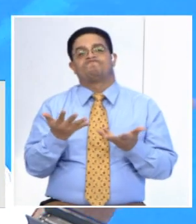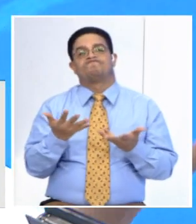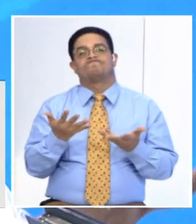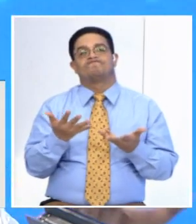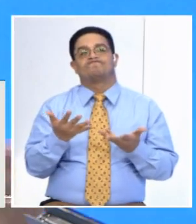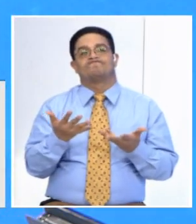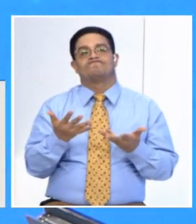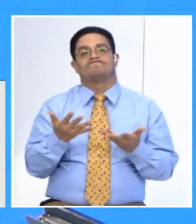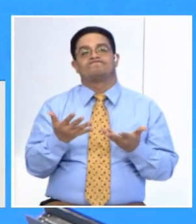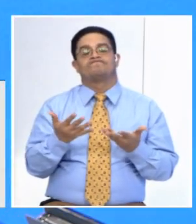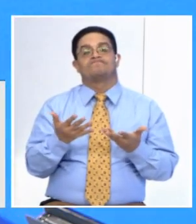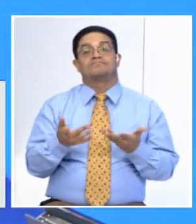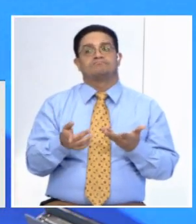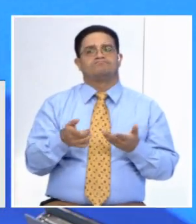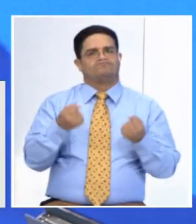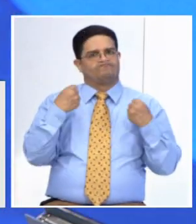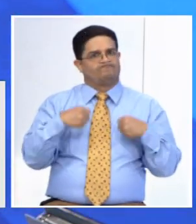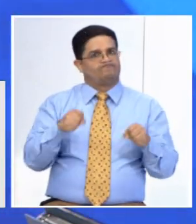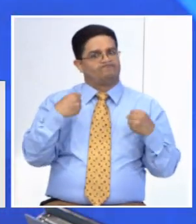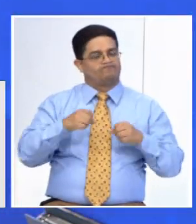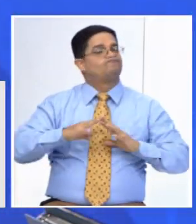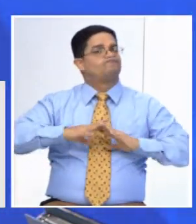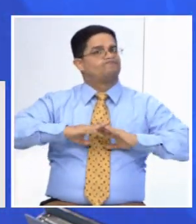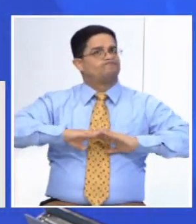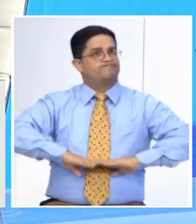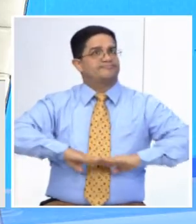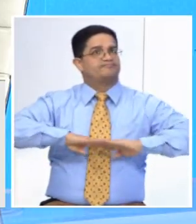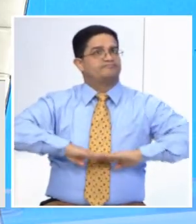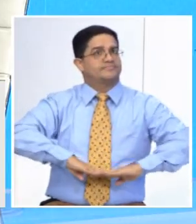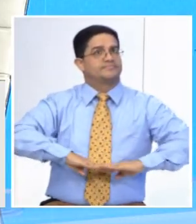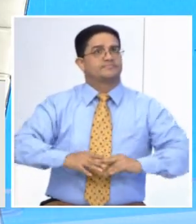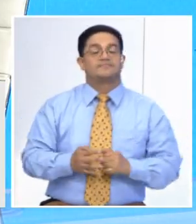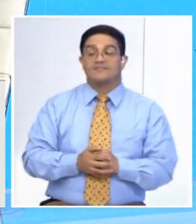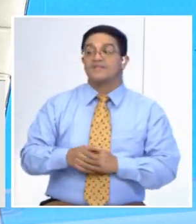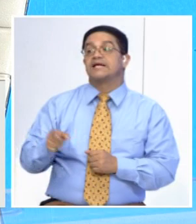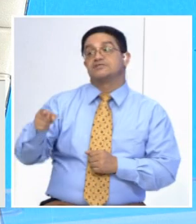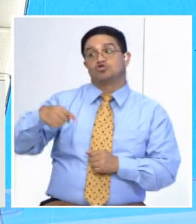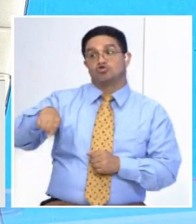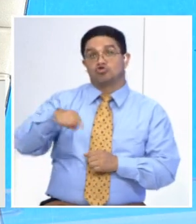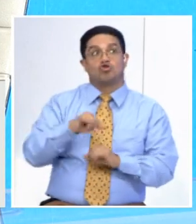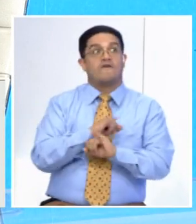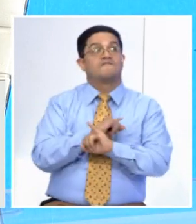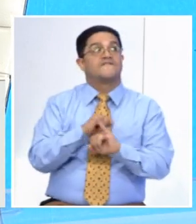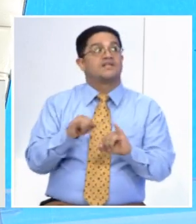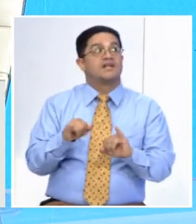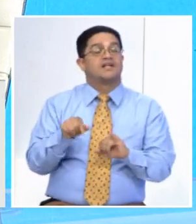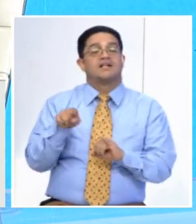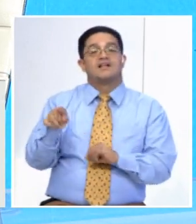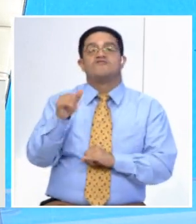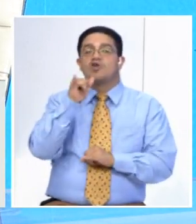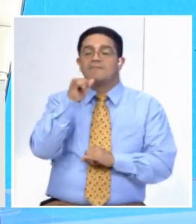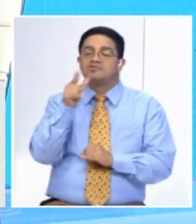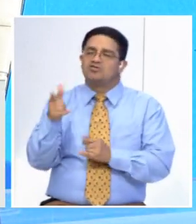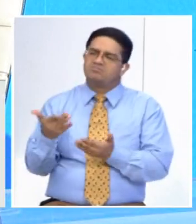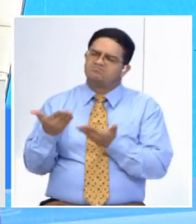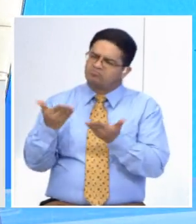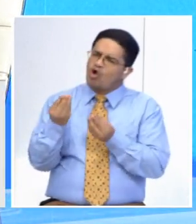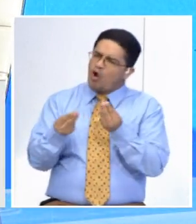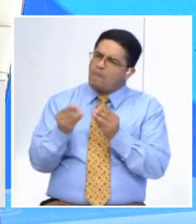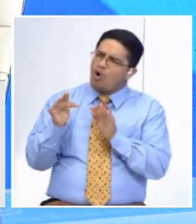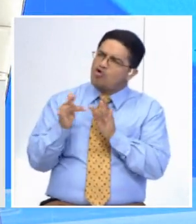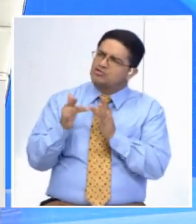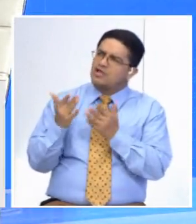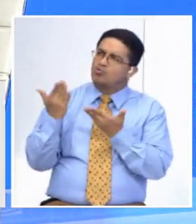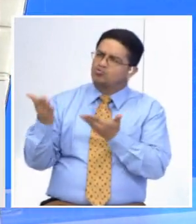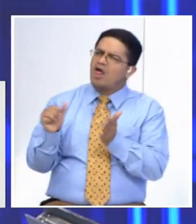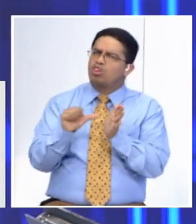la fisioterapia de piso pélvico. Por supuesto. Nosotros, doctora, vamos a finalizar con esto, vamos a ofrecerle los mecanismos de contacto y